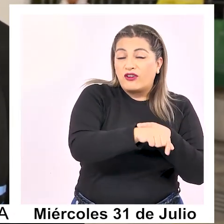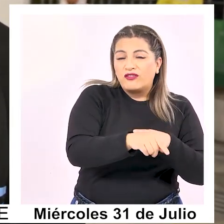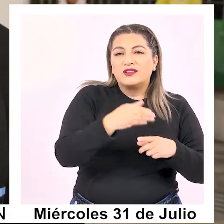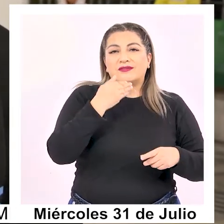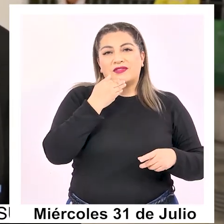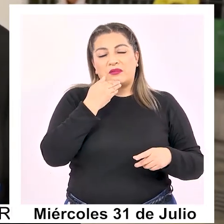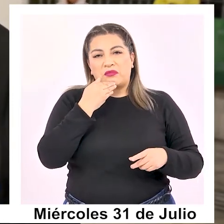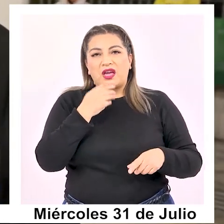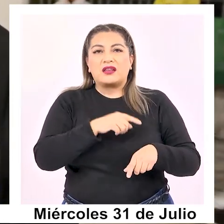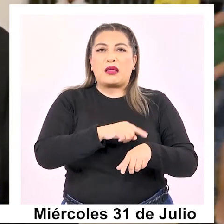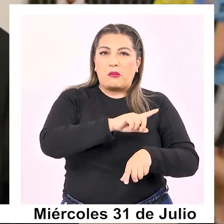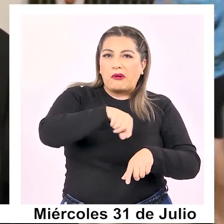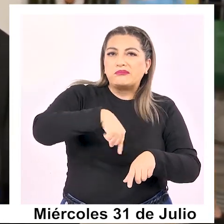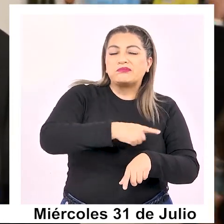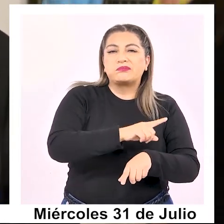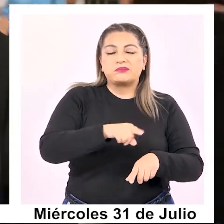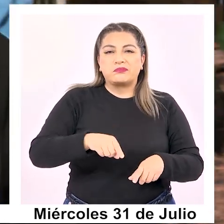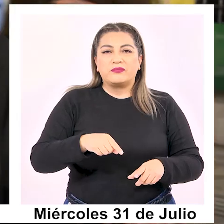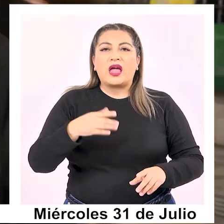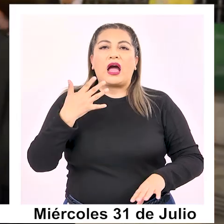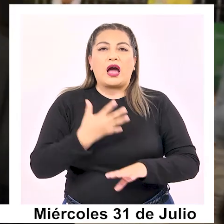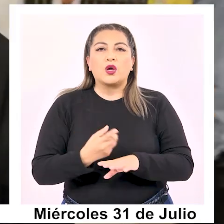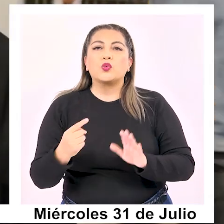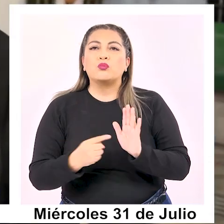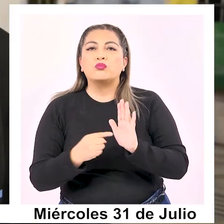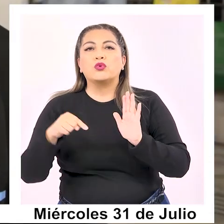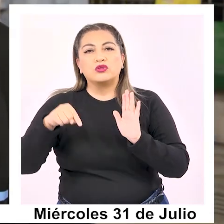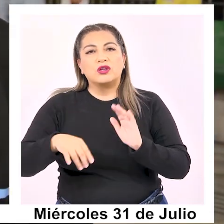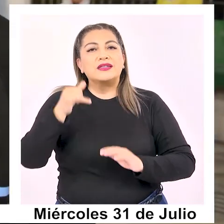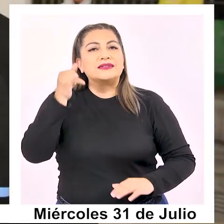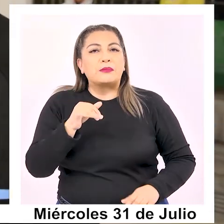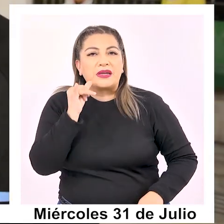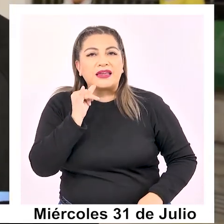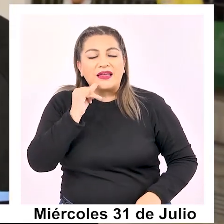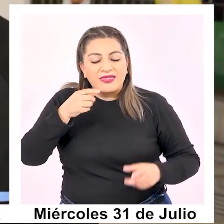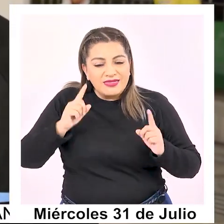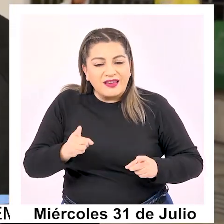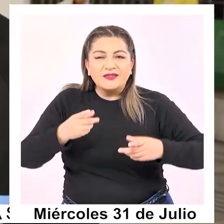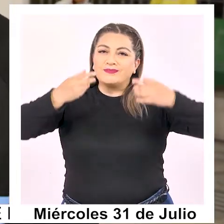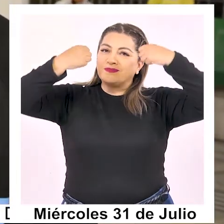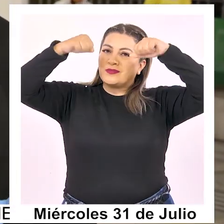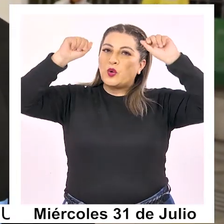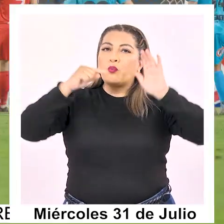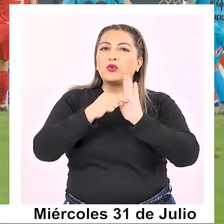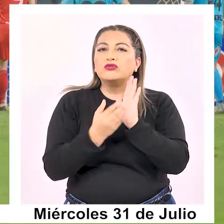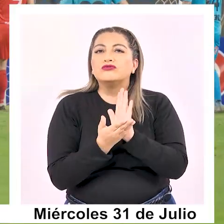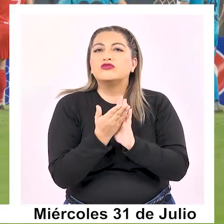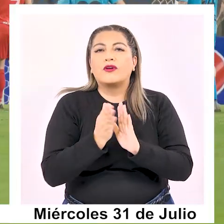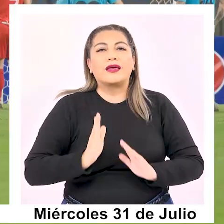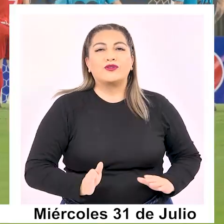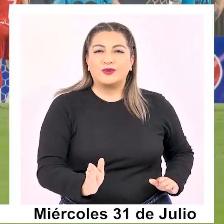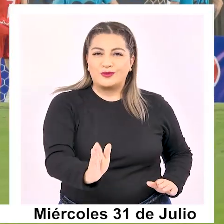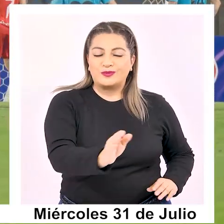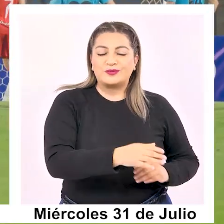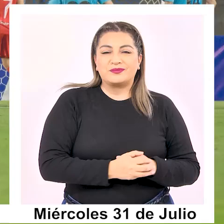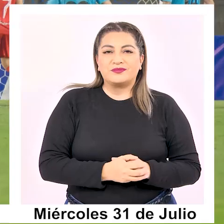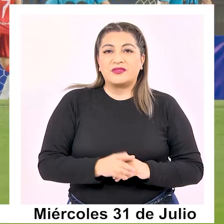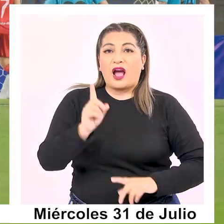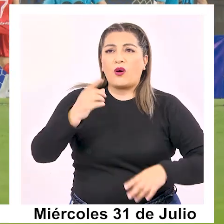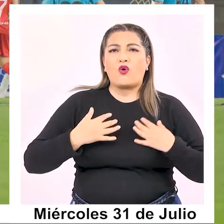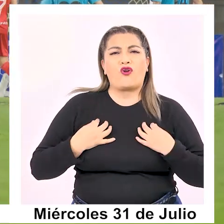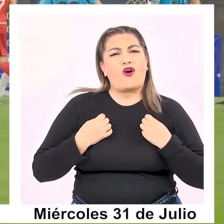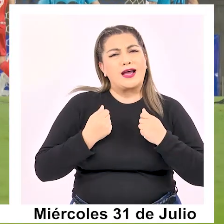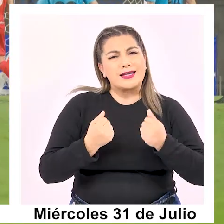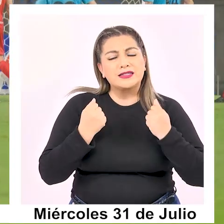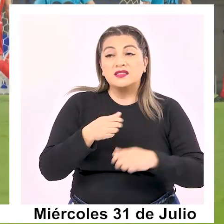y lo importante es no se perdió, también se rescató un punto de local siempre hay que ganar, pero es un punto que se suma y hay que seguir Algunos hinchas